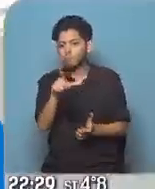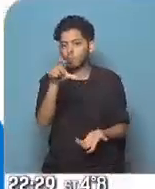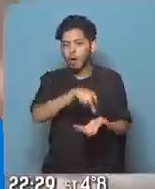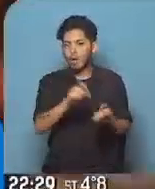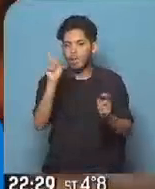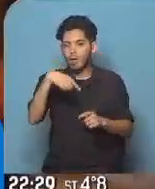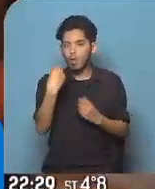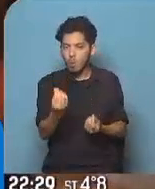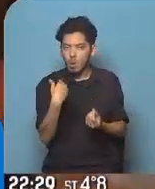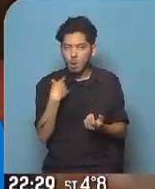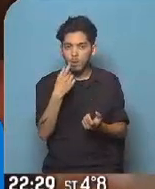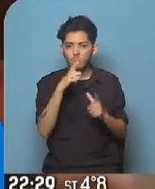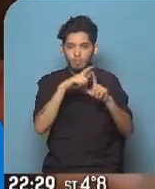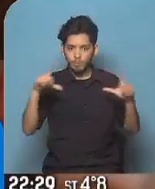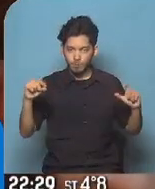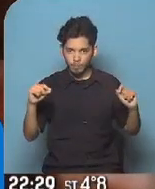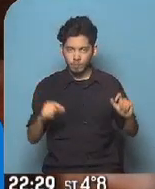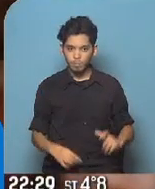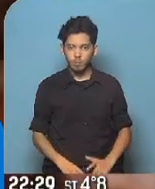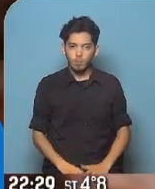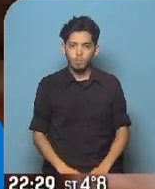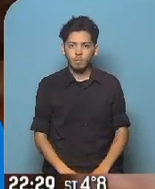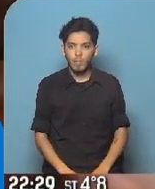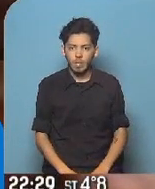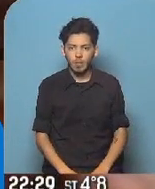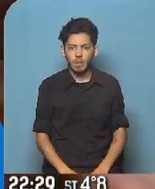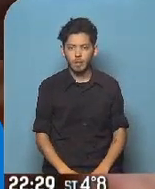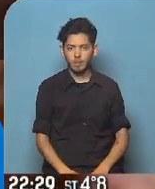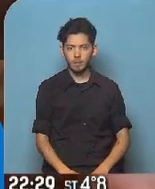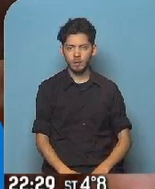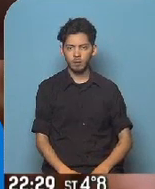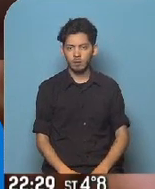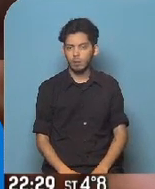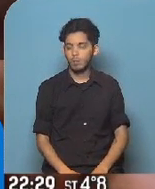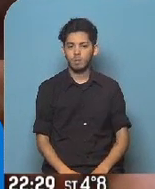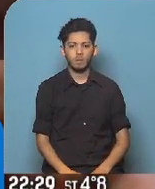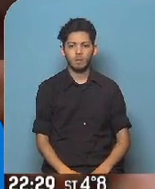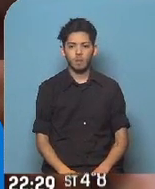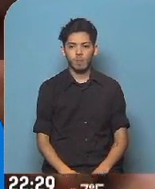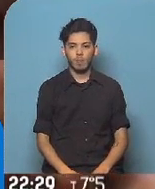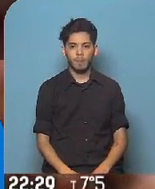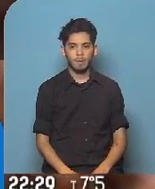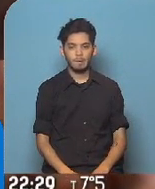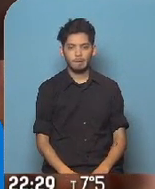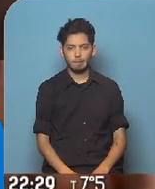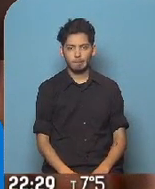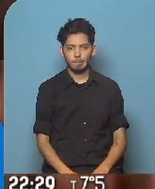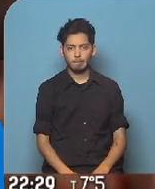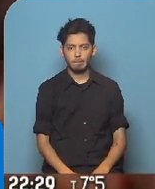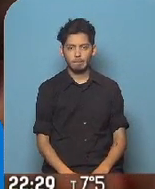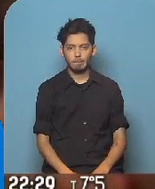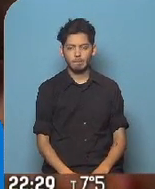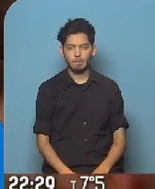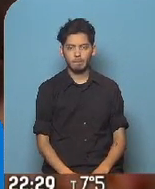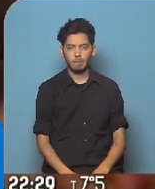cambio, por cada ciudadano sirio que sea enviado de regreso, otro sirio, de los más de 2 millones que buscan refugio en Turquía